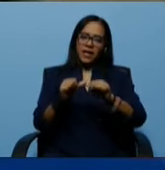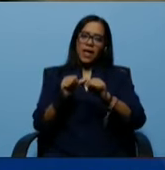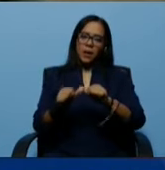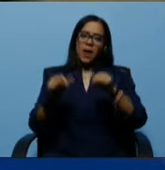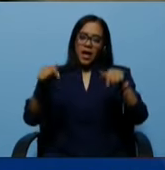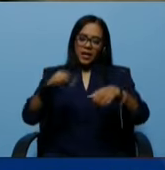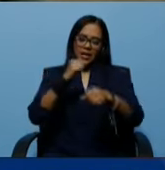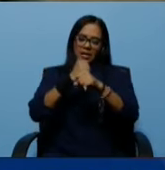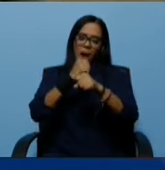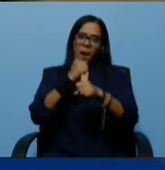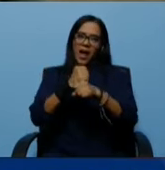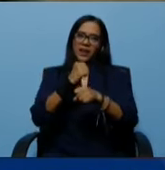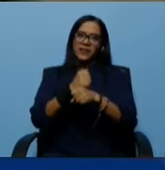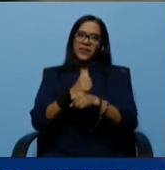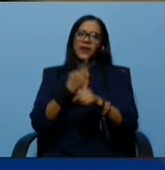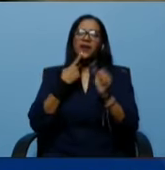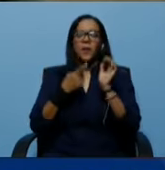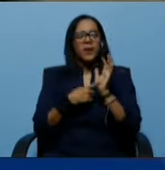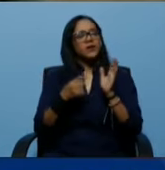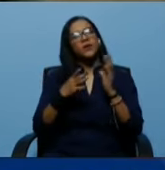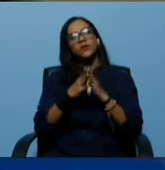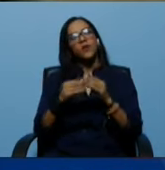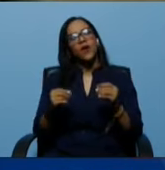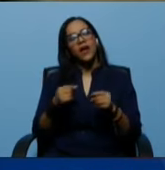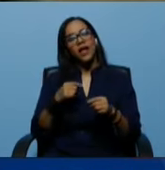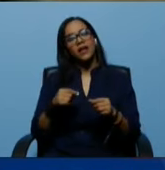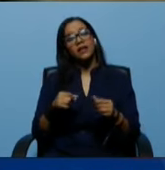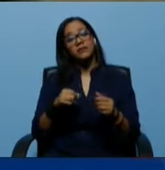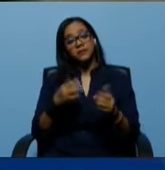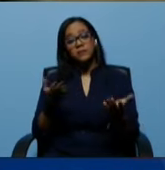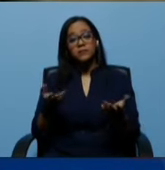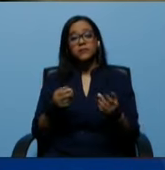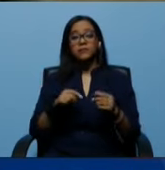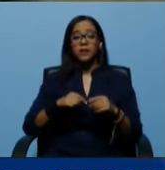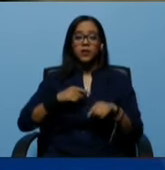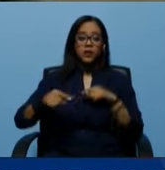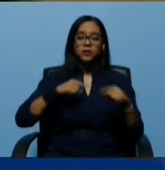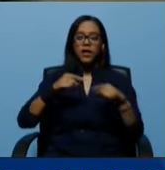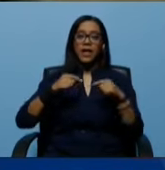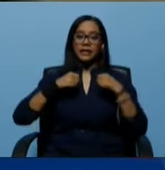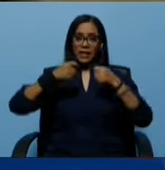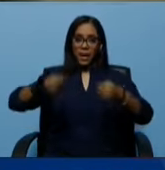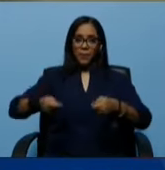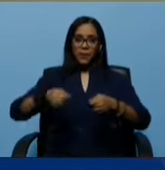aquí trabajando y cumpliendo todas las instrucciones, así que entregamos este